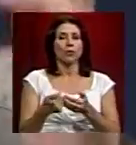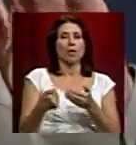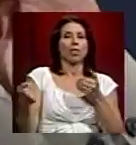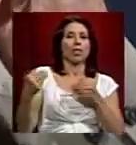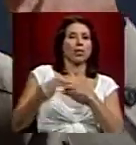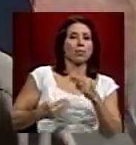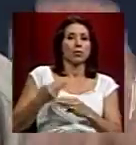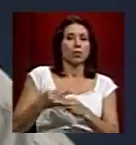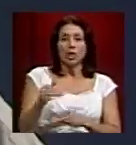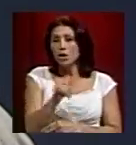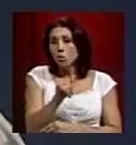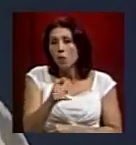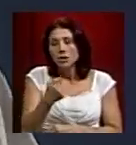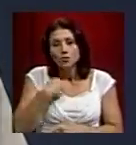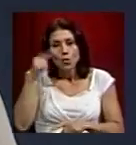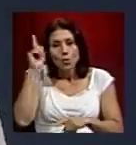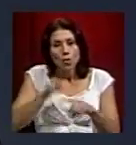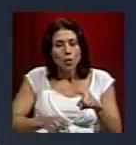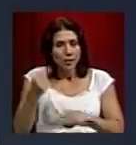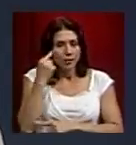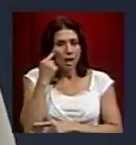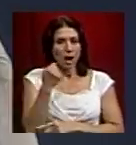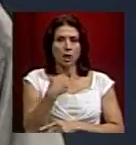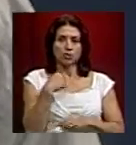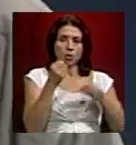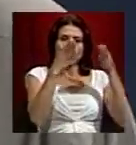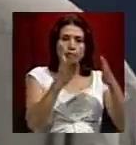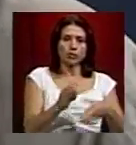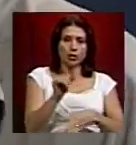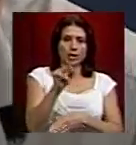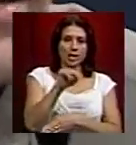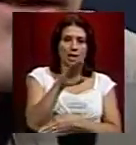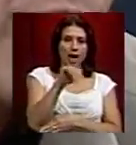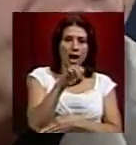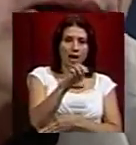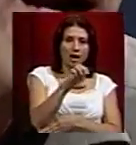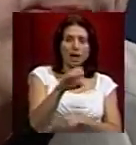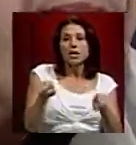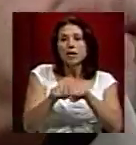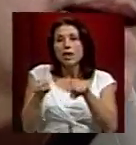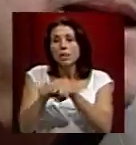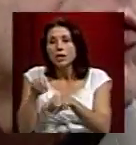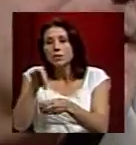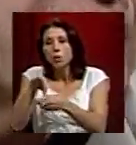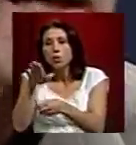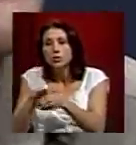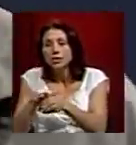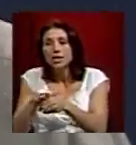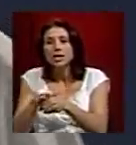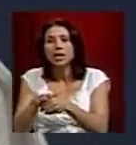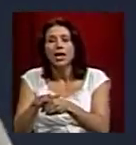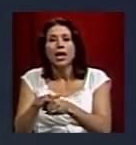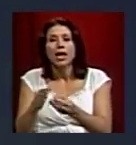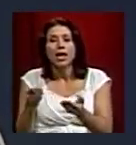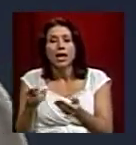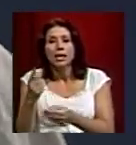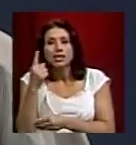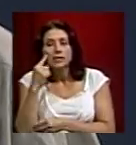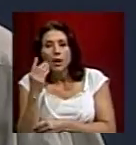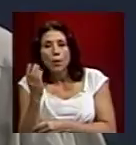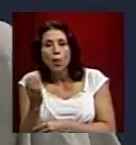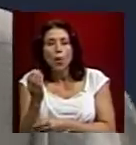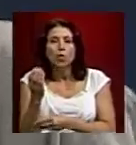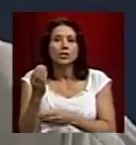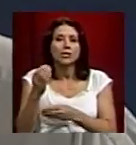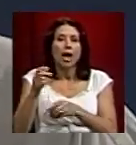yo no podría pensar ser profesor del INCAE y además producir la cebolla, la papa y el tomate que me como todos los días en las